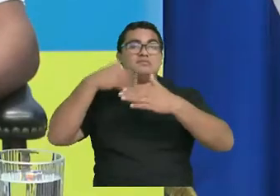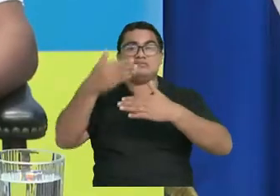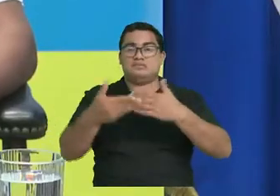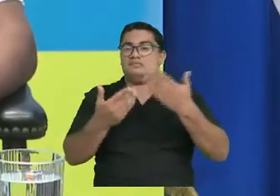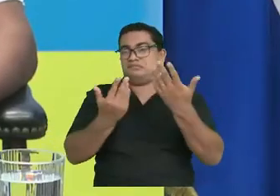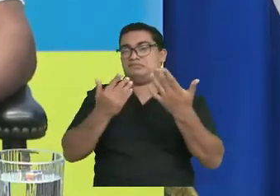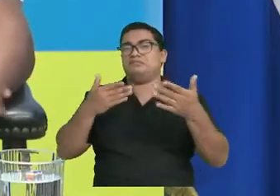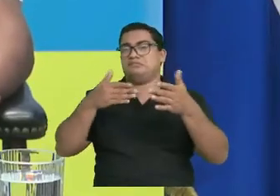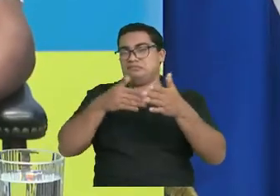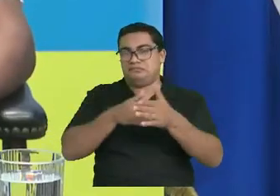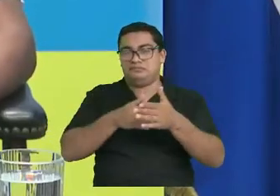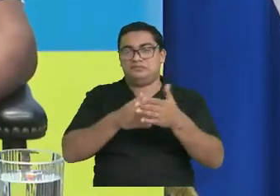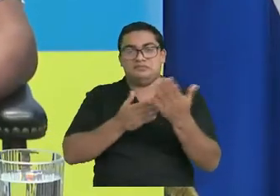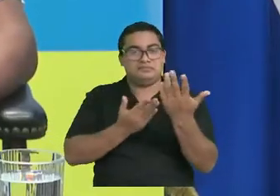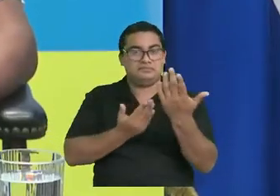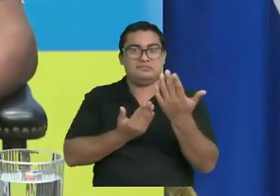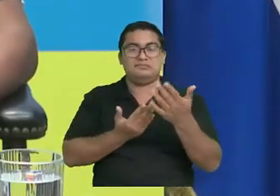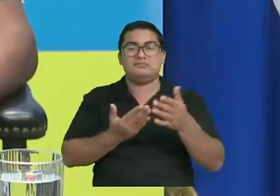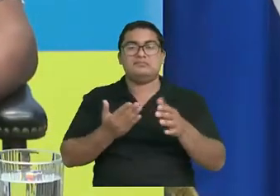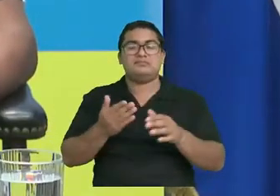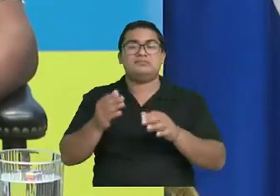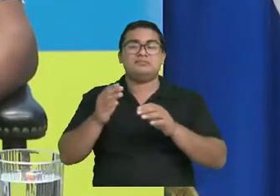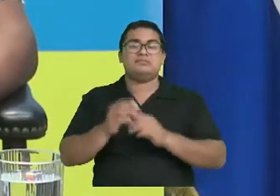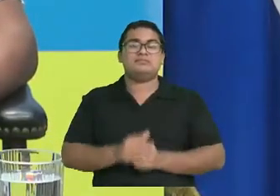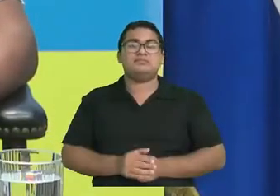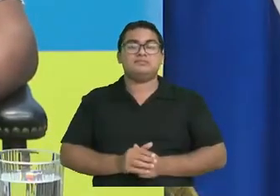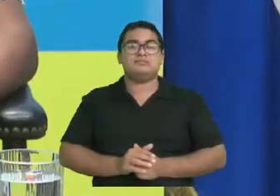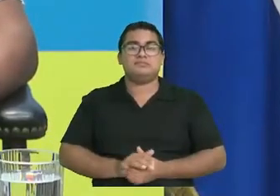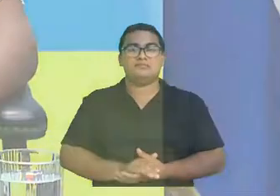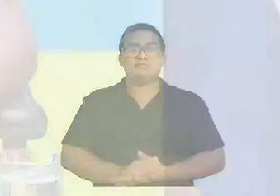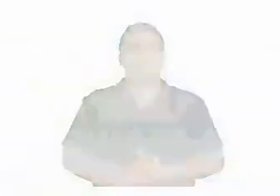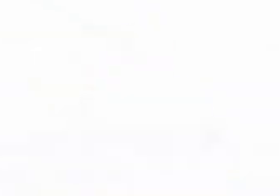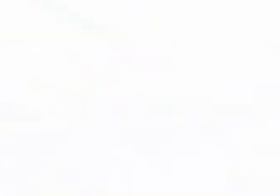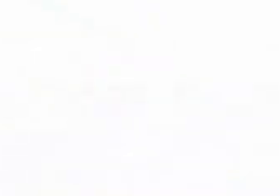siguiente pausa. Usted no le cambie de canal que ya regresamos.